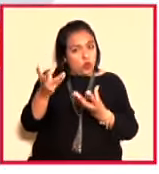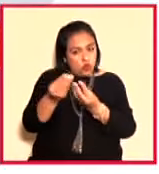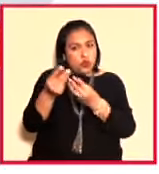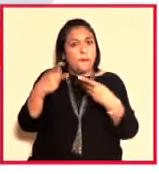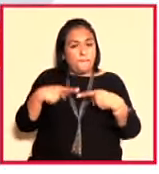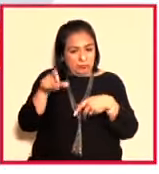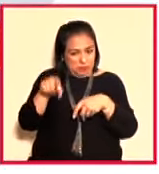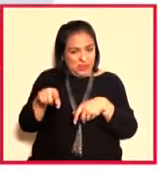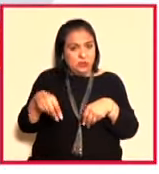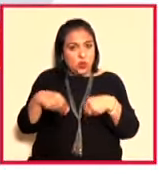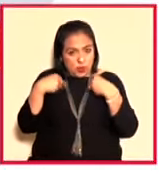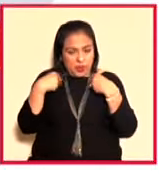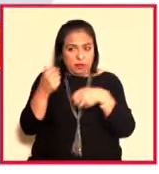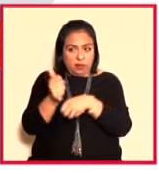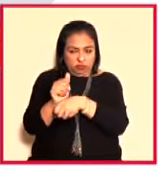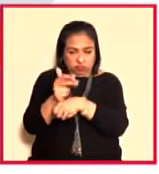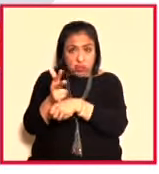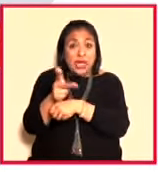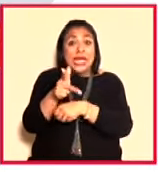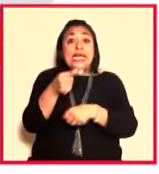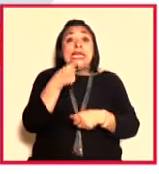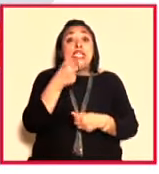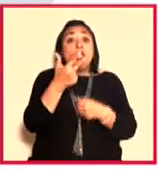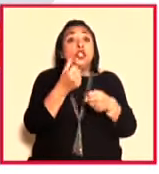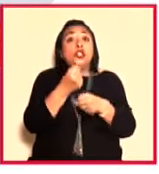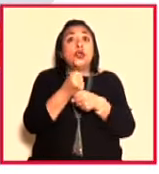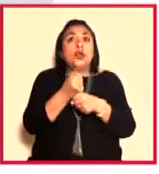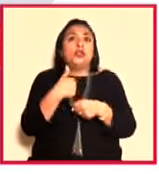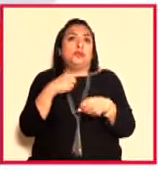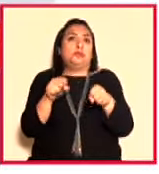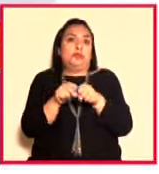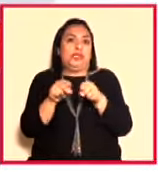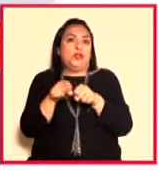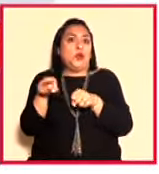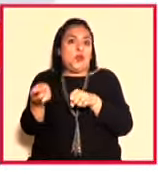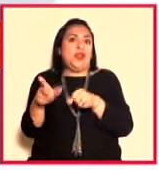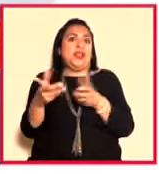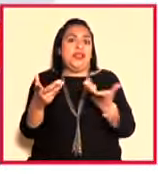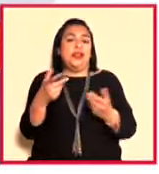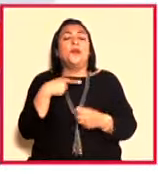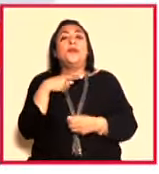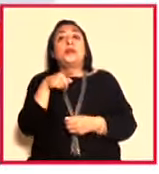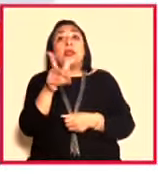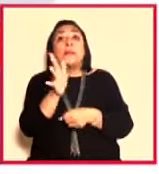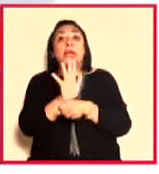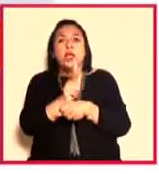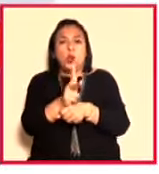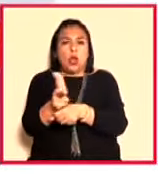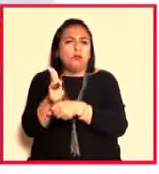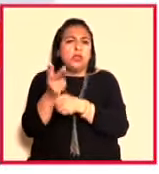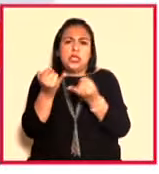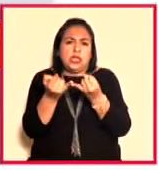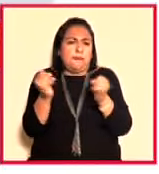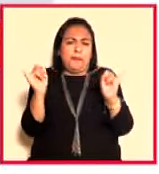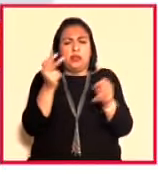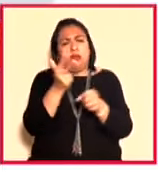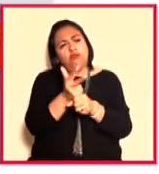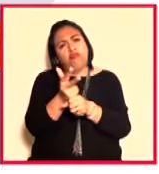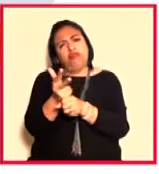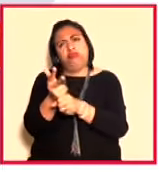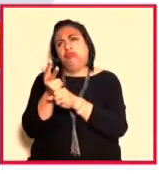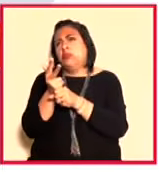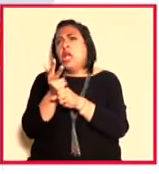quien actúa de Neymar, el niño de 8 años, es mi sobrino. La película se filmó de manera independiente. Prácticamente